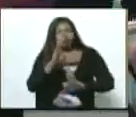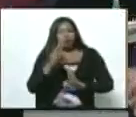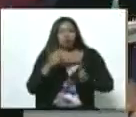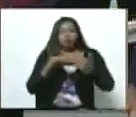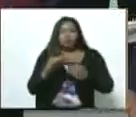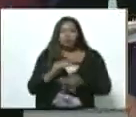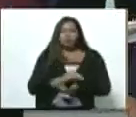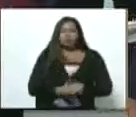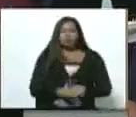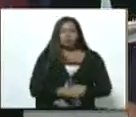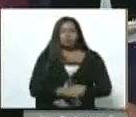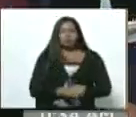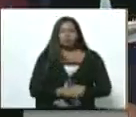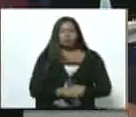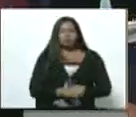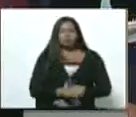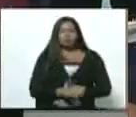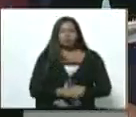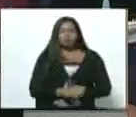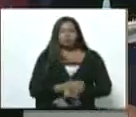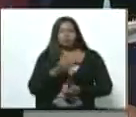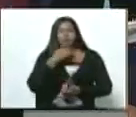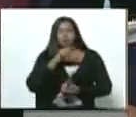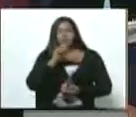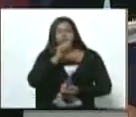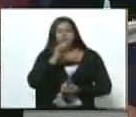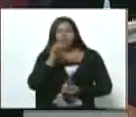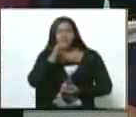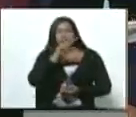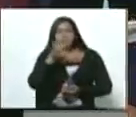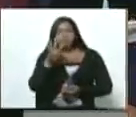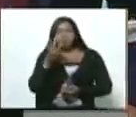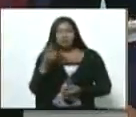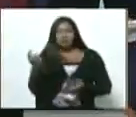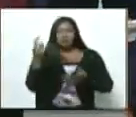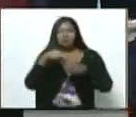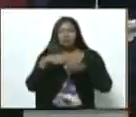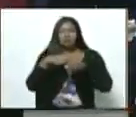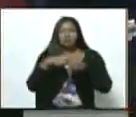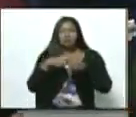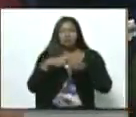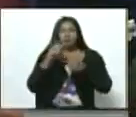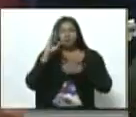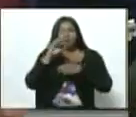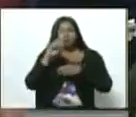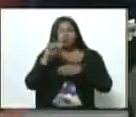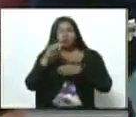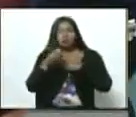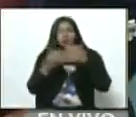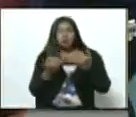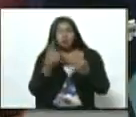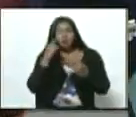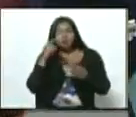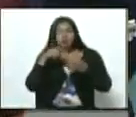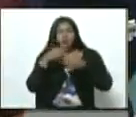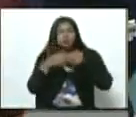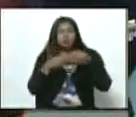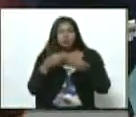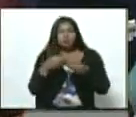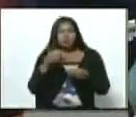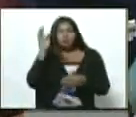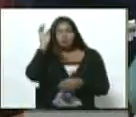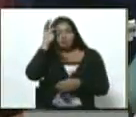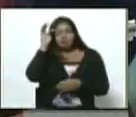es. Bueno. 11:34, vamos a escuchar de inmediato, regresamos a la Contraloría General de la República, vamos a escuchar la intervención que realiza a